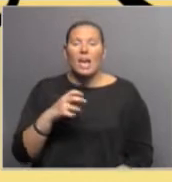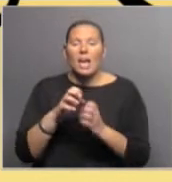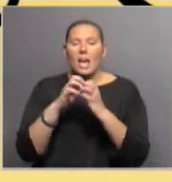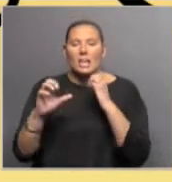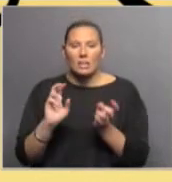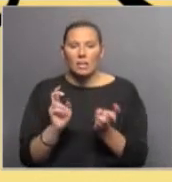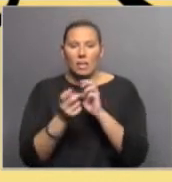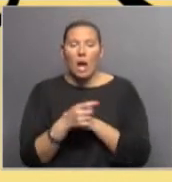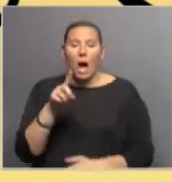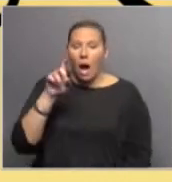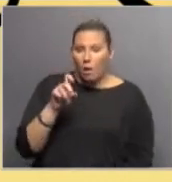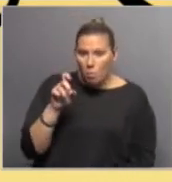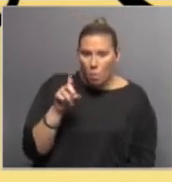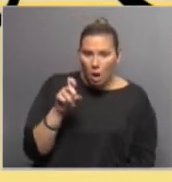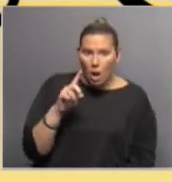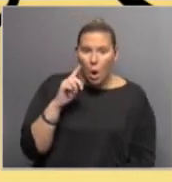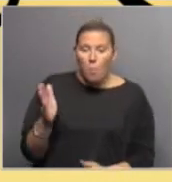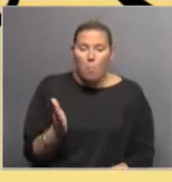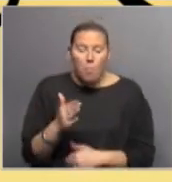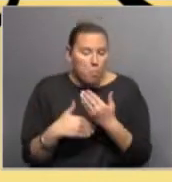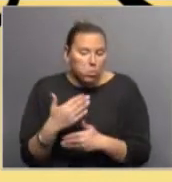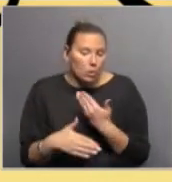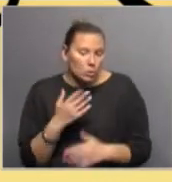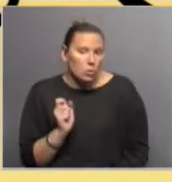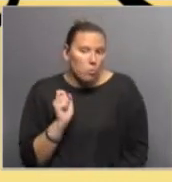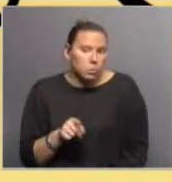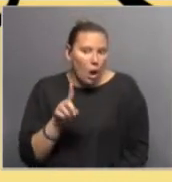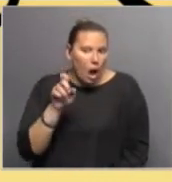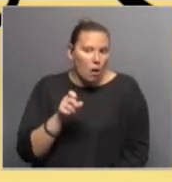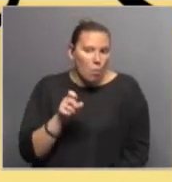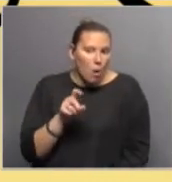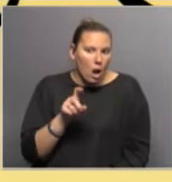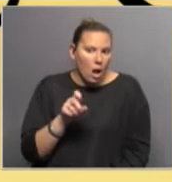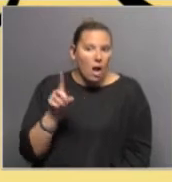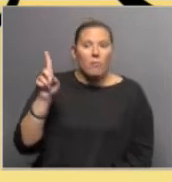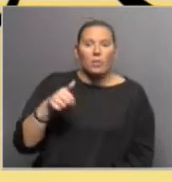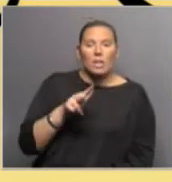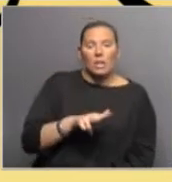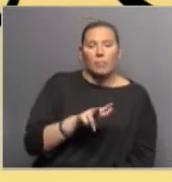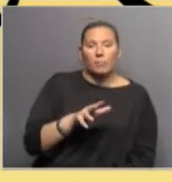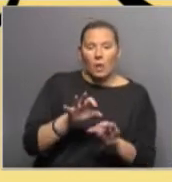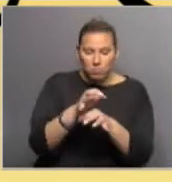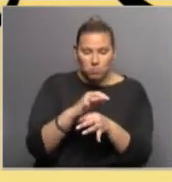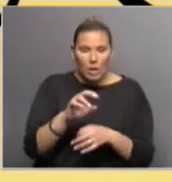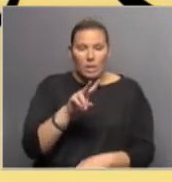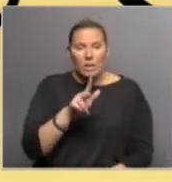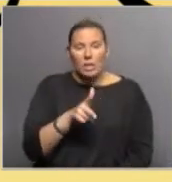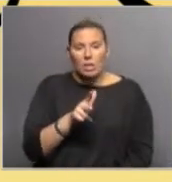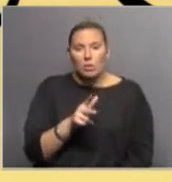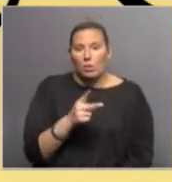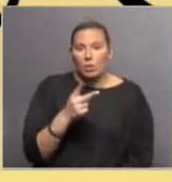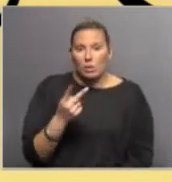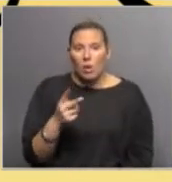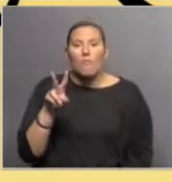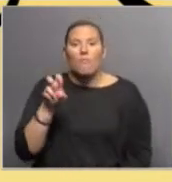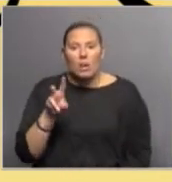verdad es en base a agua, se hace un proceso de electrólisis y se obtiene la molécula de hidrógeno por el oxígeno, que ese hidrógeno es verde